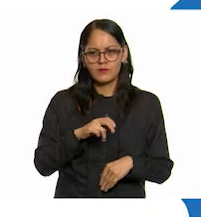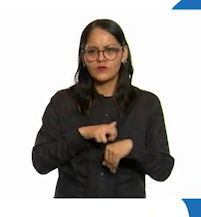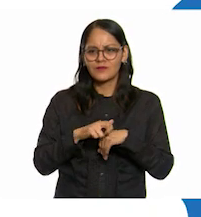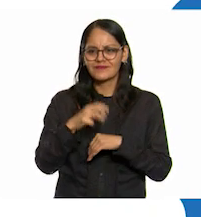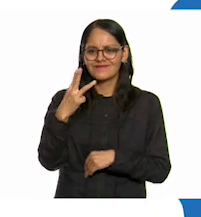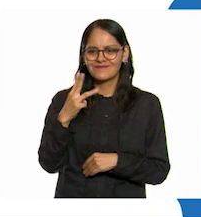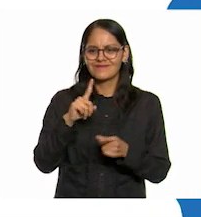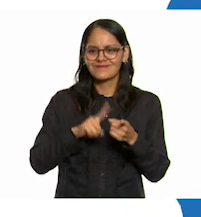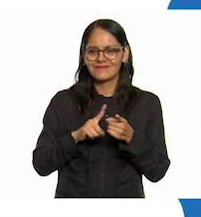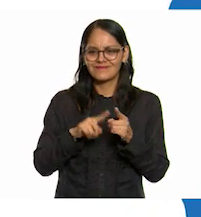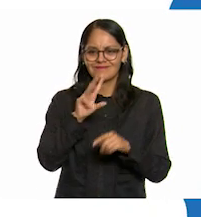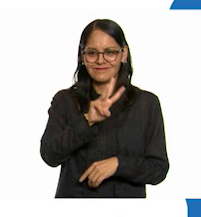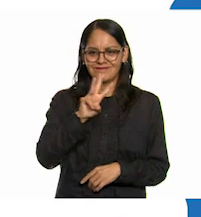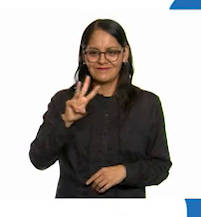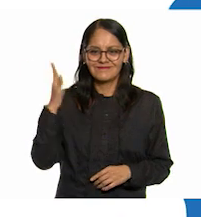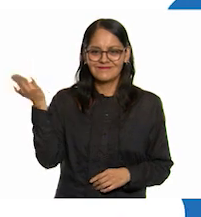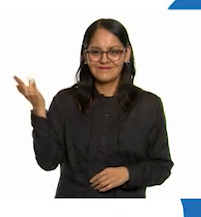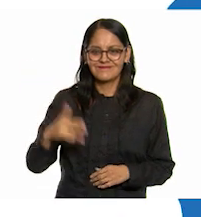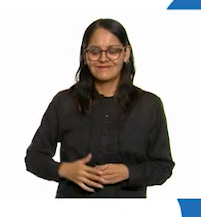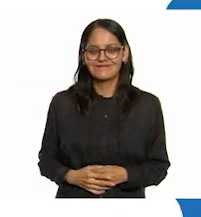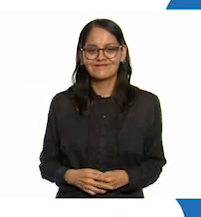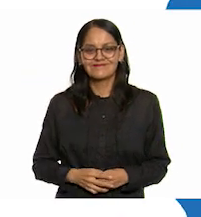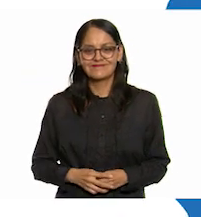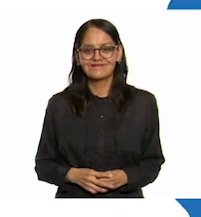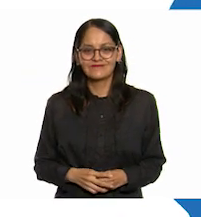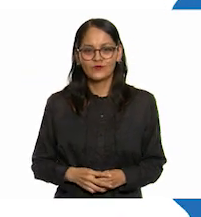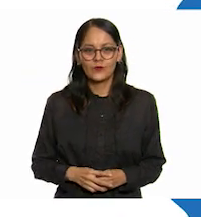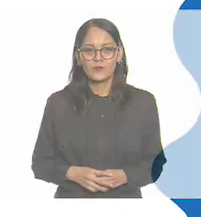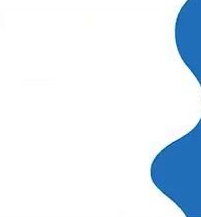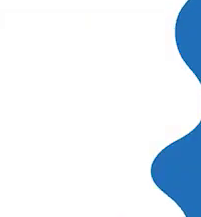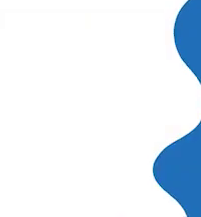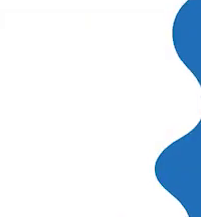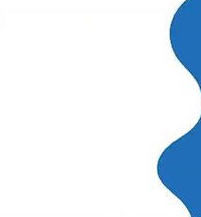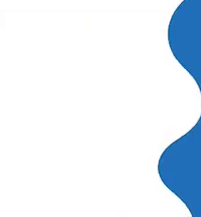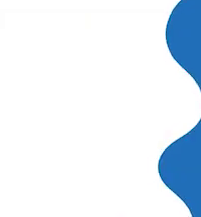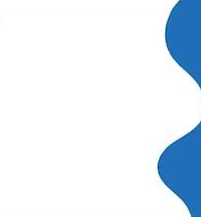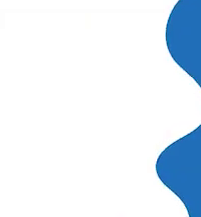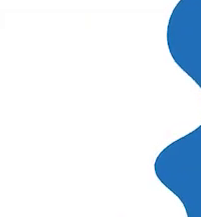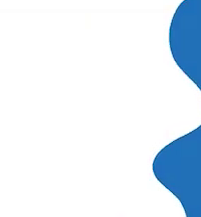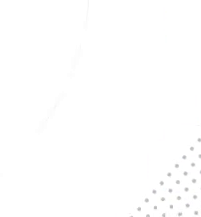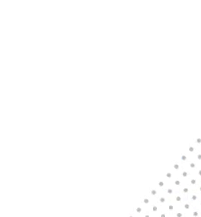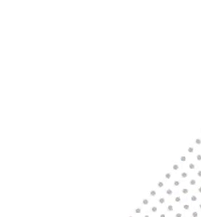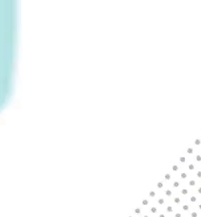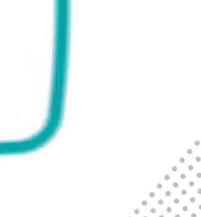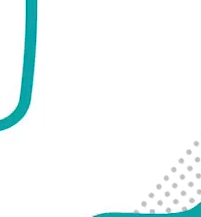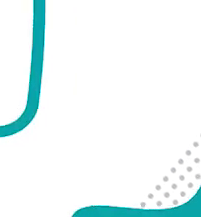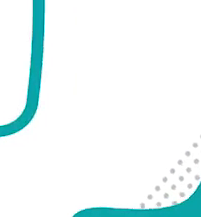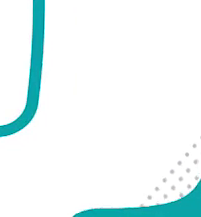encontrar en la siguiente liga, aprendeencasa.sep.gob.mx.